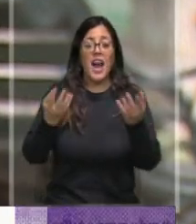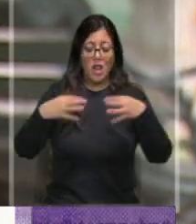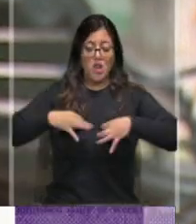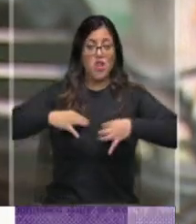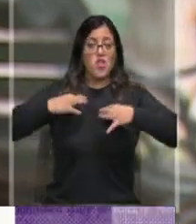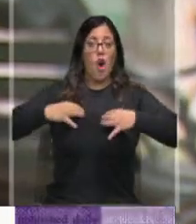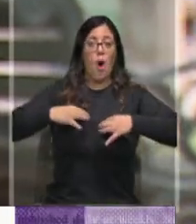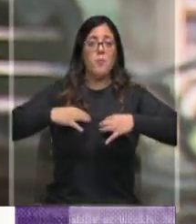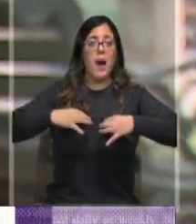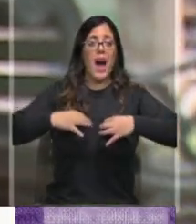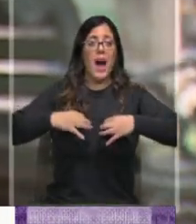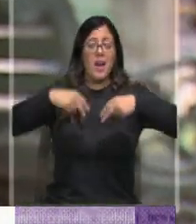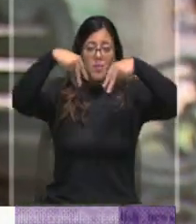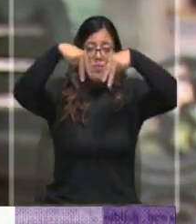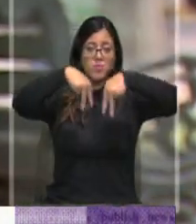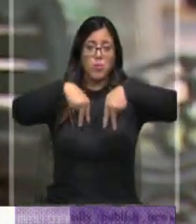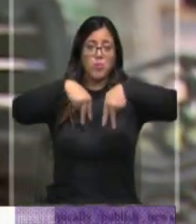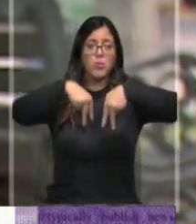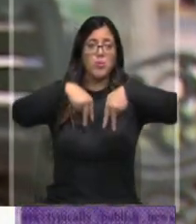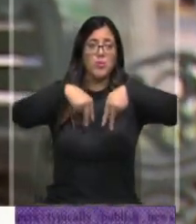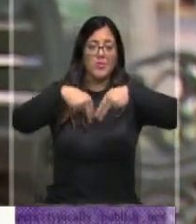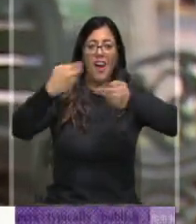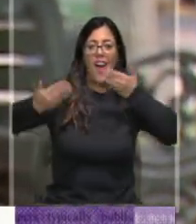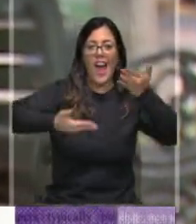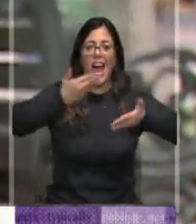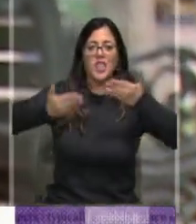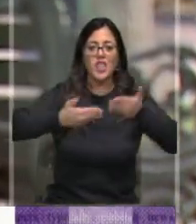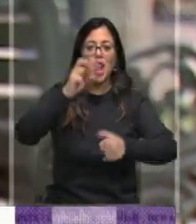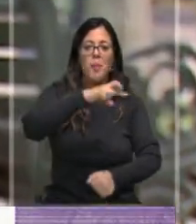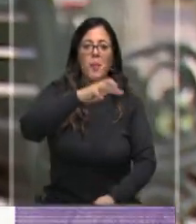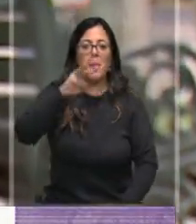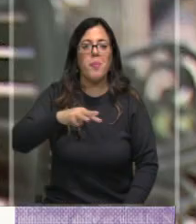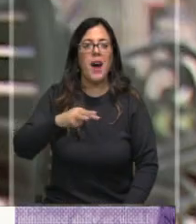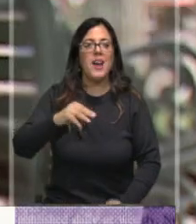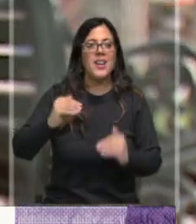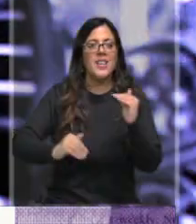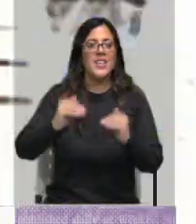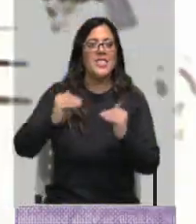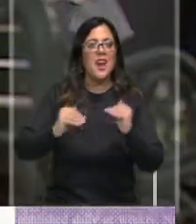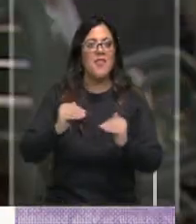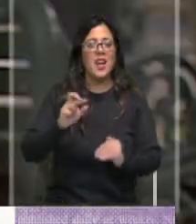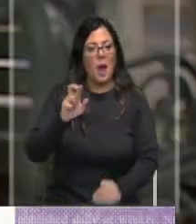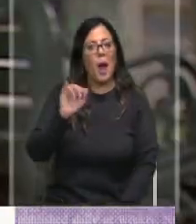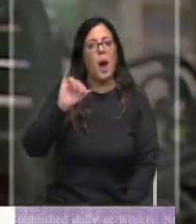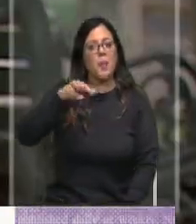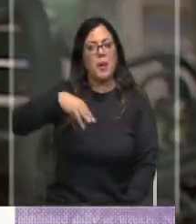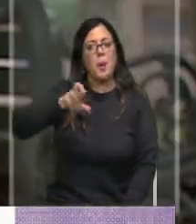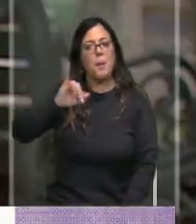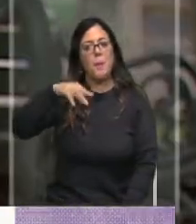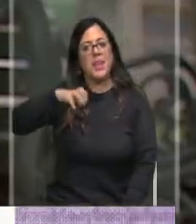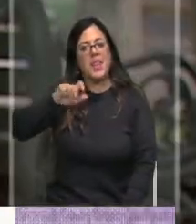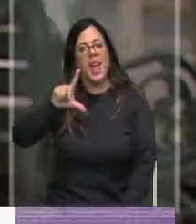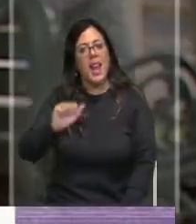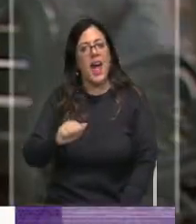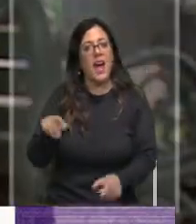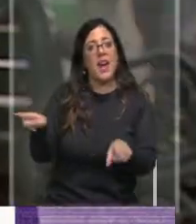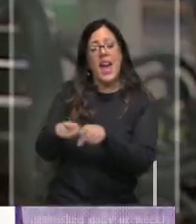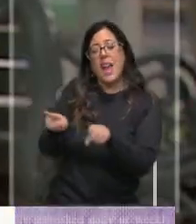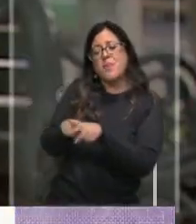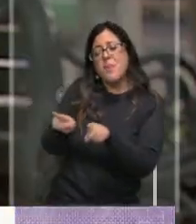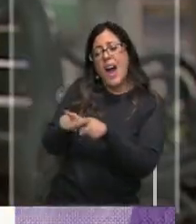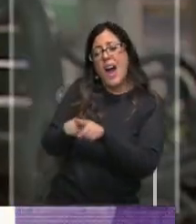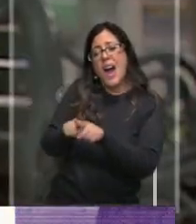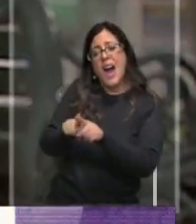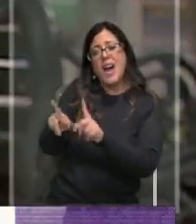y les hacíamos a mis papás estos conciertos. Y en una de esas salíamos con Pimpinela. Hermanos, en lo bueno